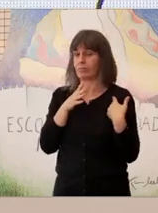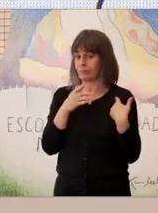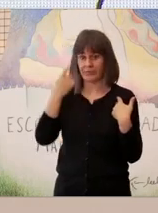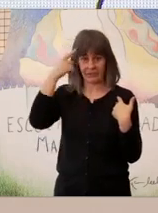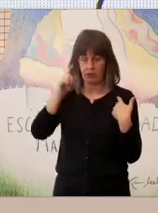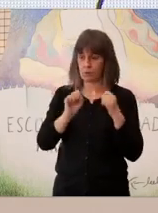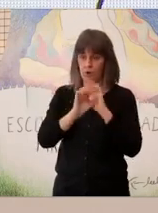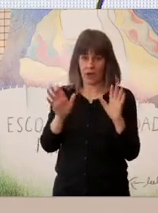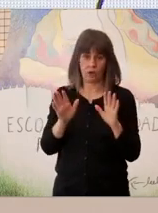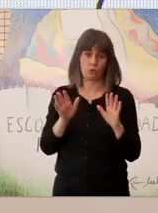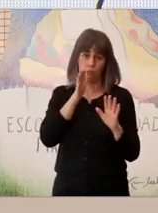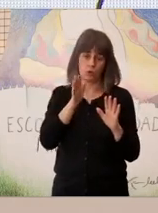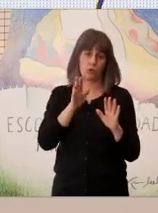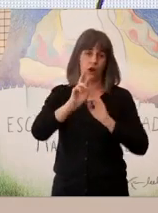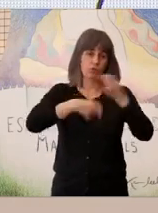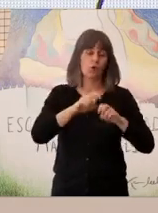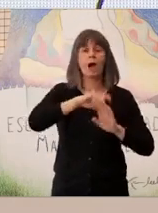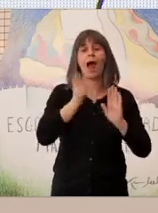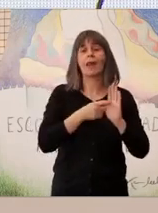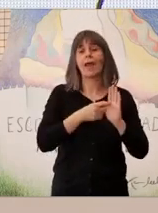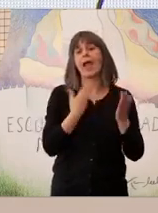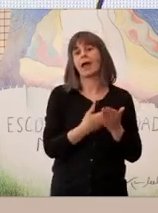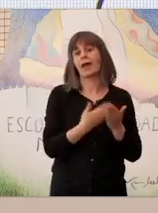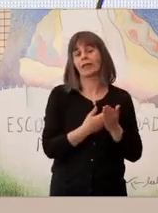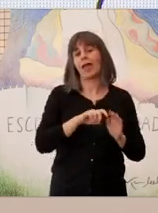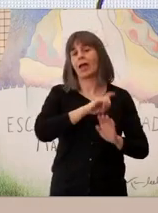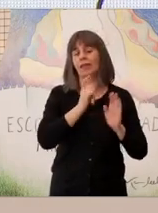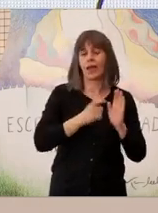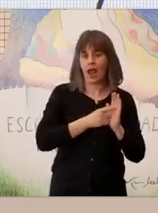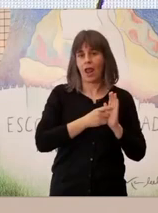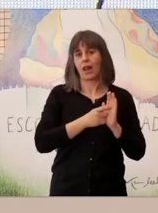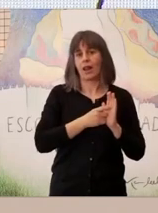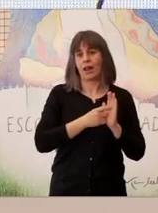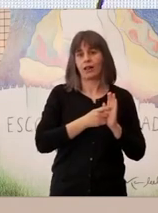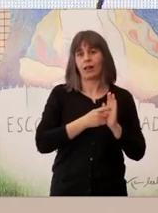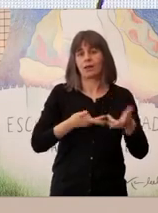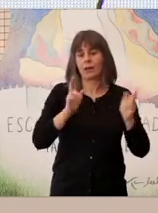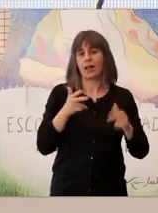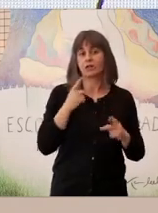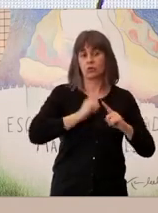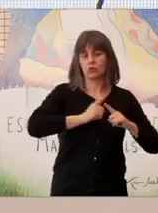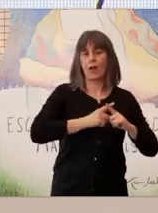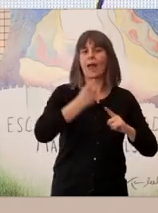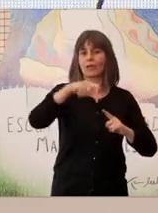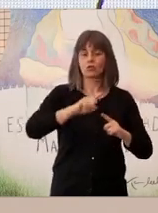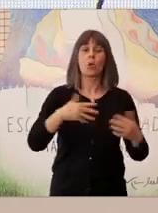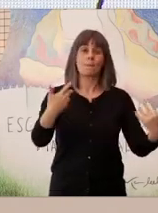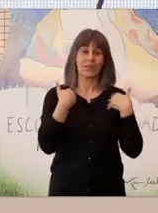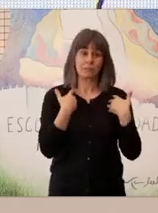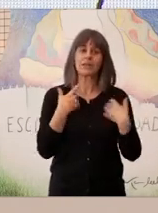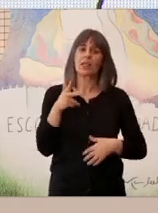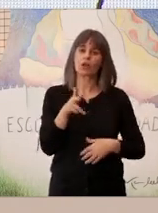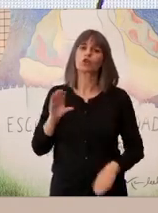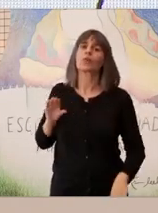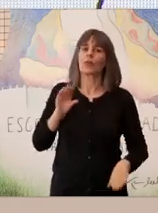como consecuencia de la reforma de la Ley de Garantía Integral de la Libertad Sexual, las víctimas no solamente tienen derecho a una indemnización, tienen derecho a